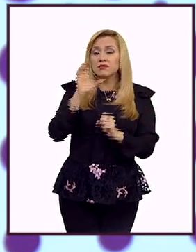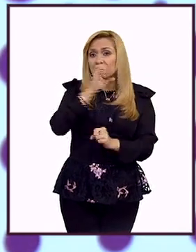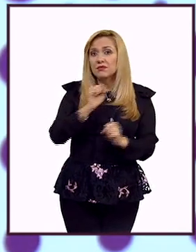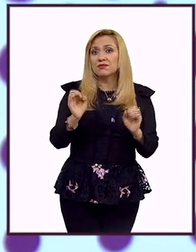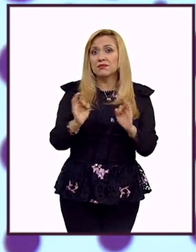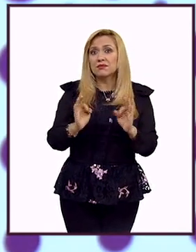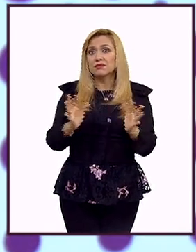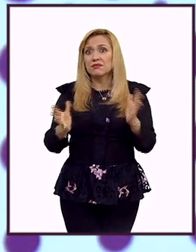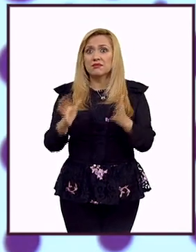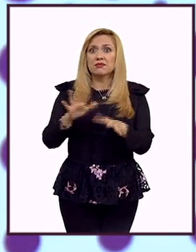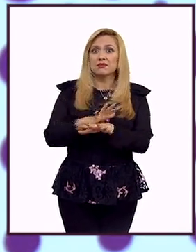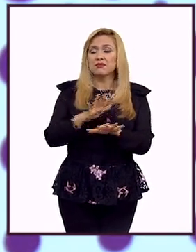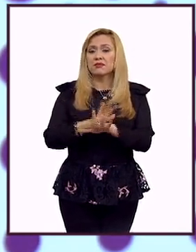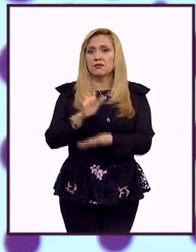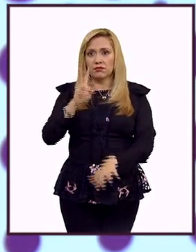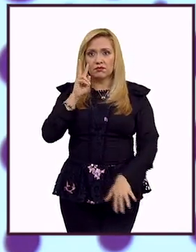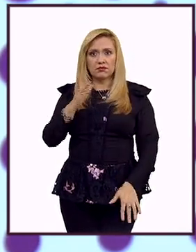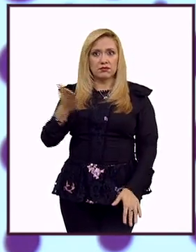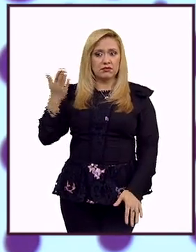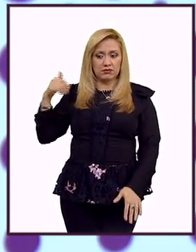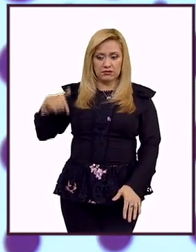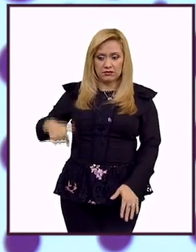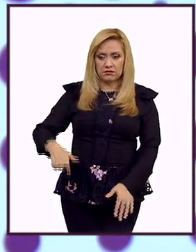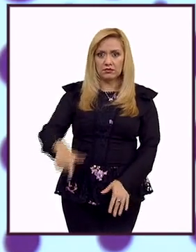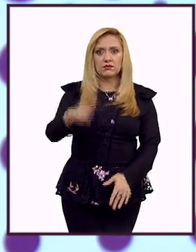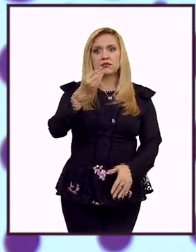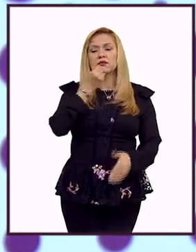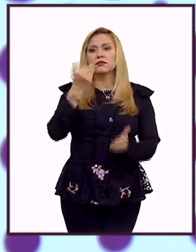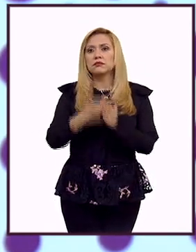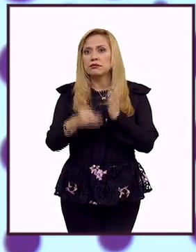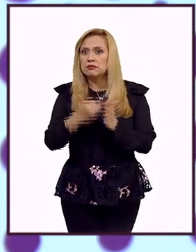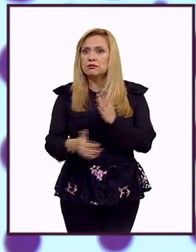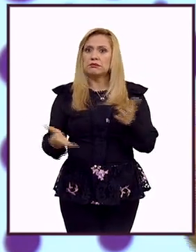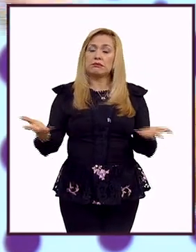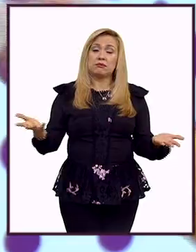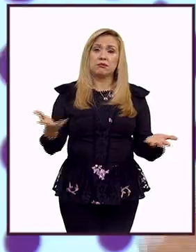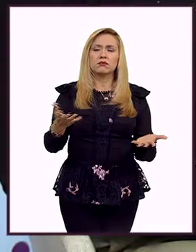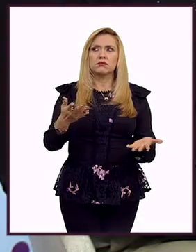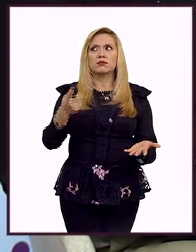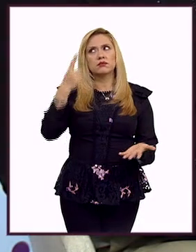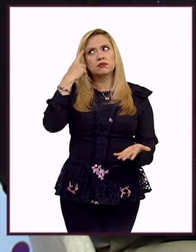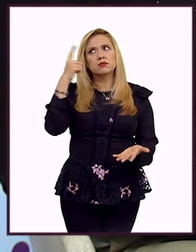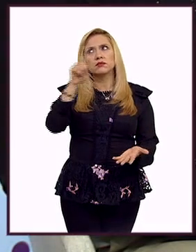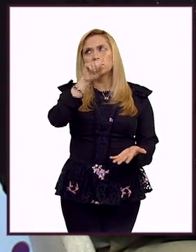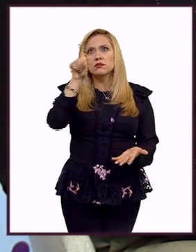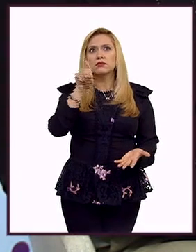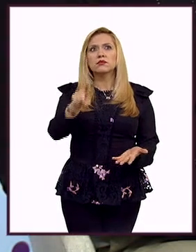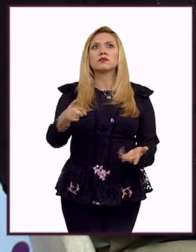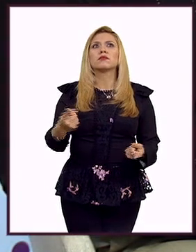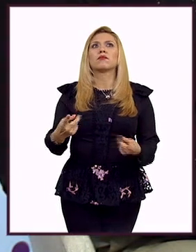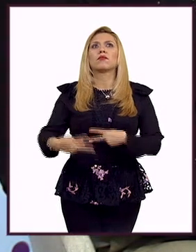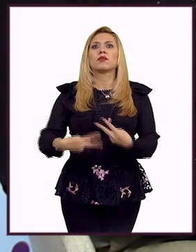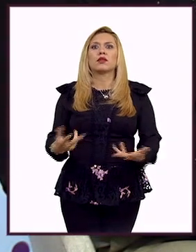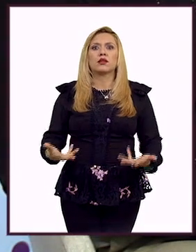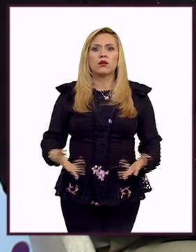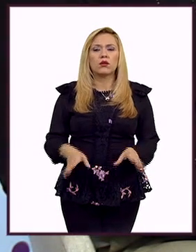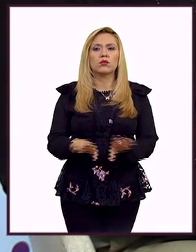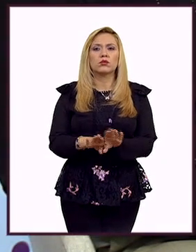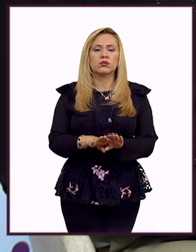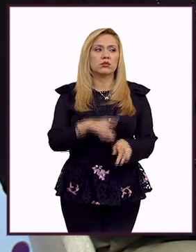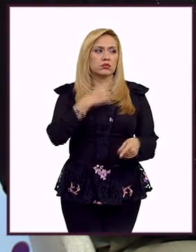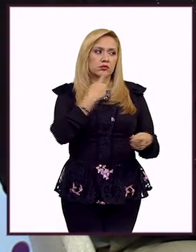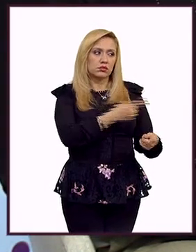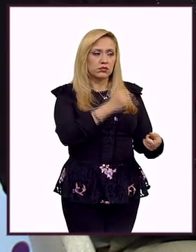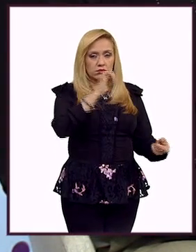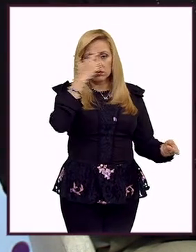ya tuvimos varias crisis alimentarias en este siglo, y es bueno preguntarse, y por eso comparto plenamente lo que señalaba Claudia hace un